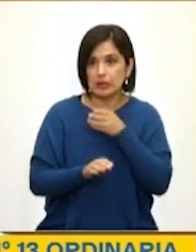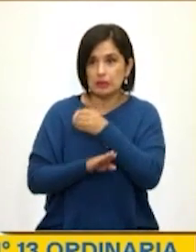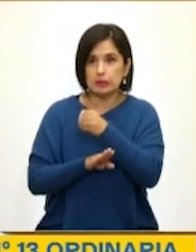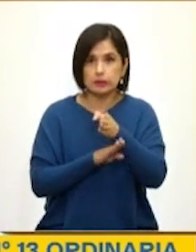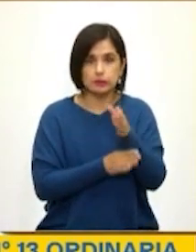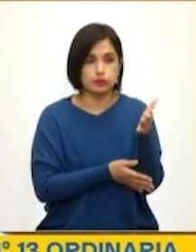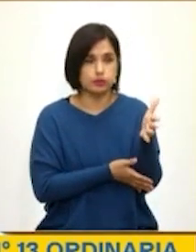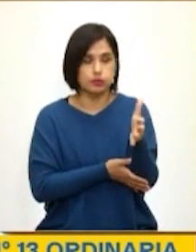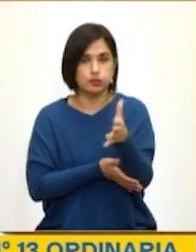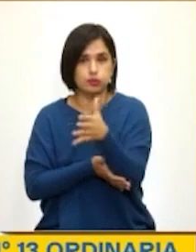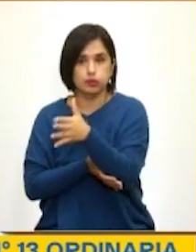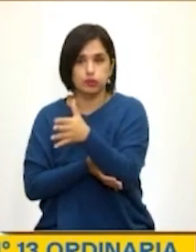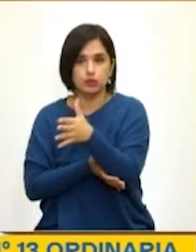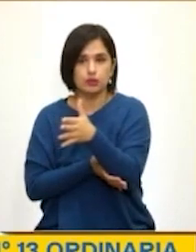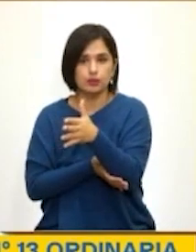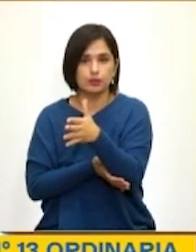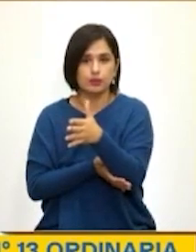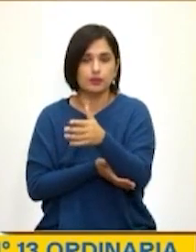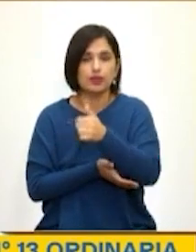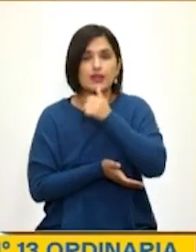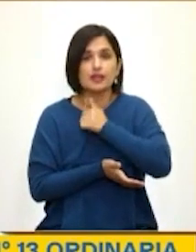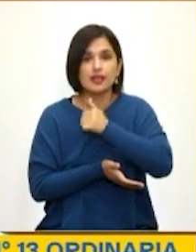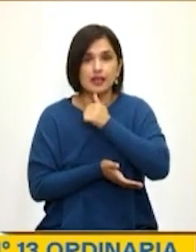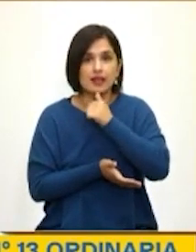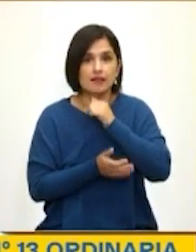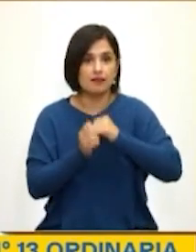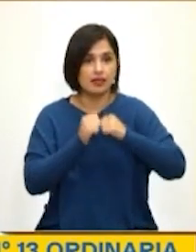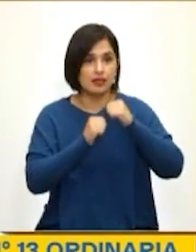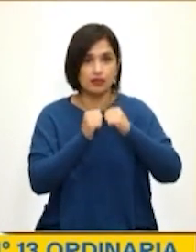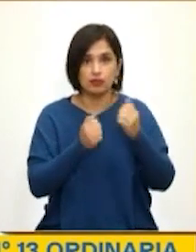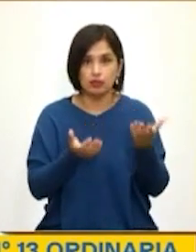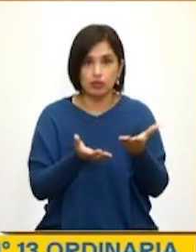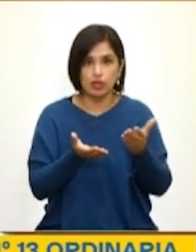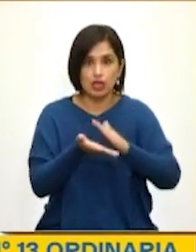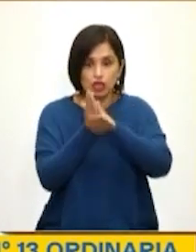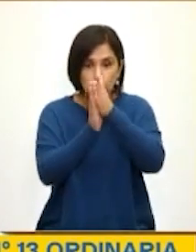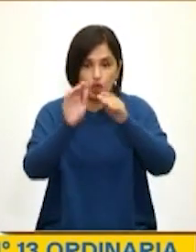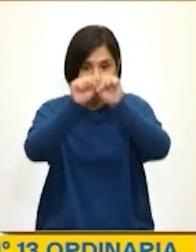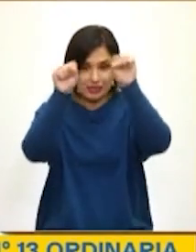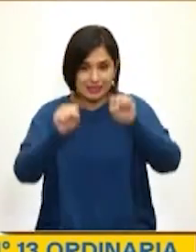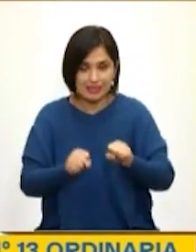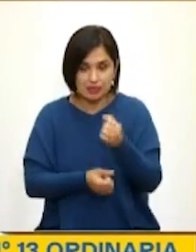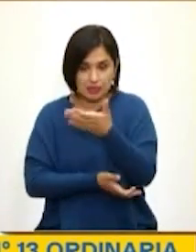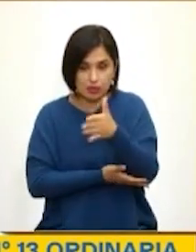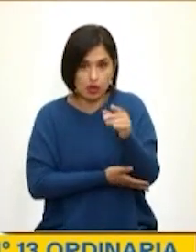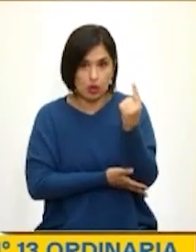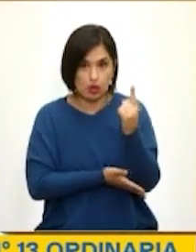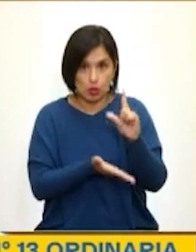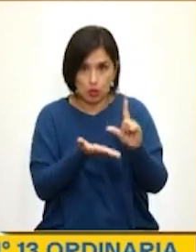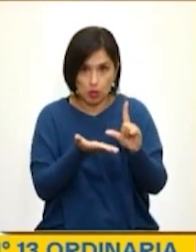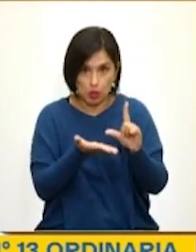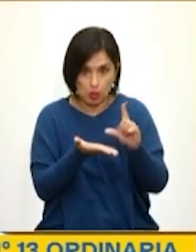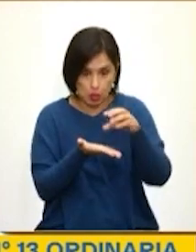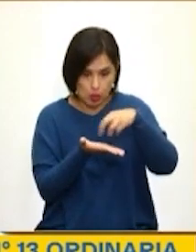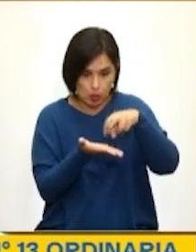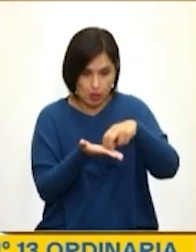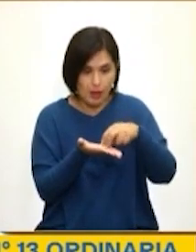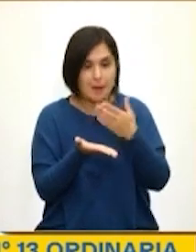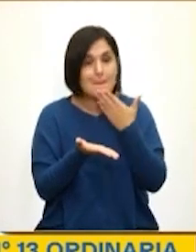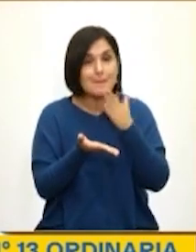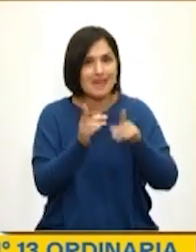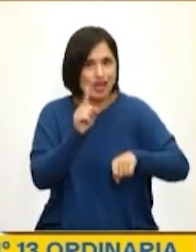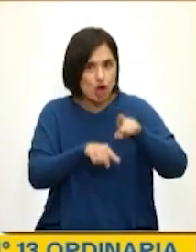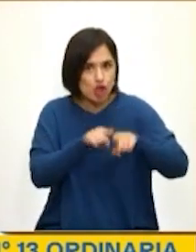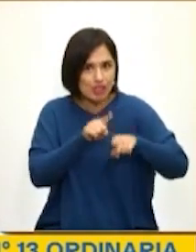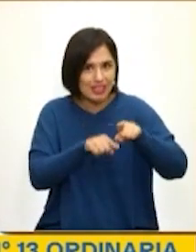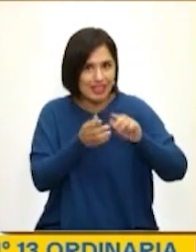de regadillo la ausencia de esta infraestructura todo el sistema de riego de una de las localidades con mejores suelos agrícolas de